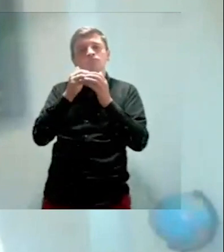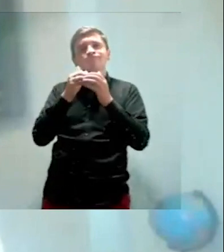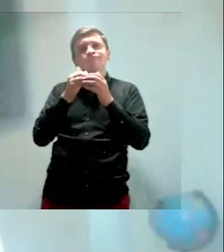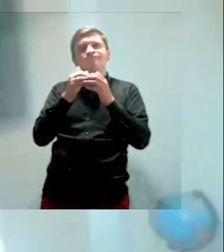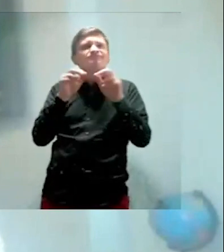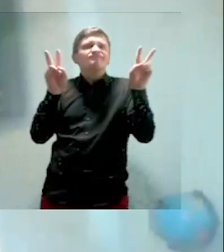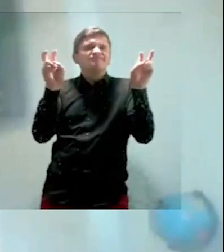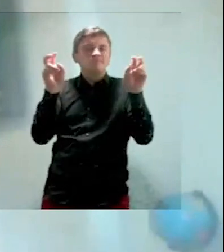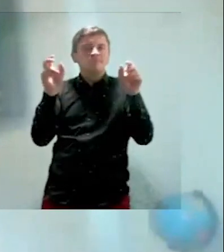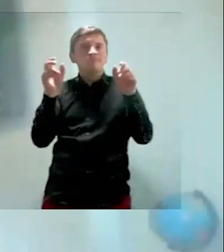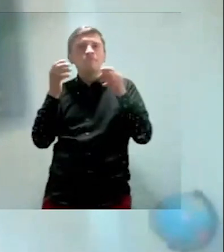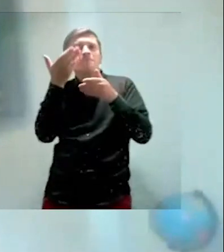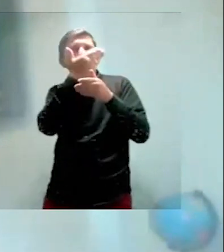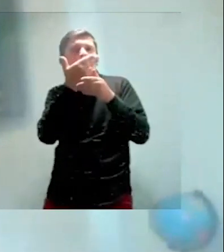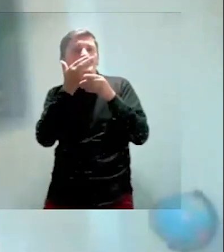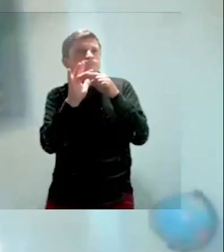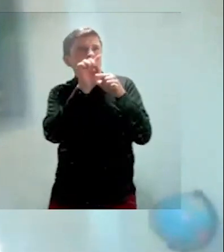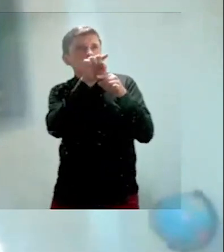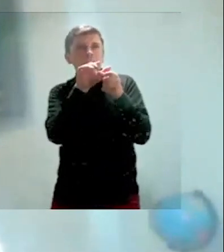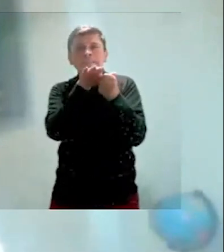abandonó cuando vio que